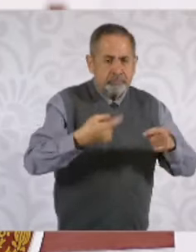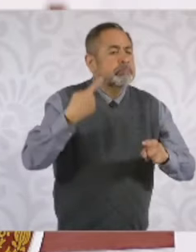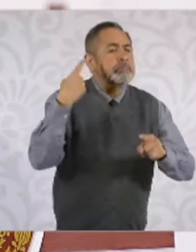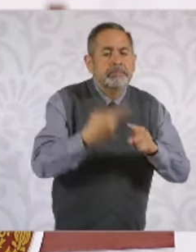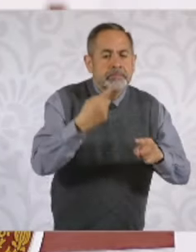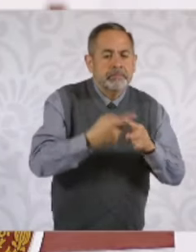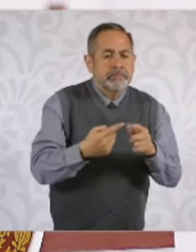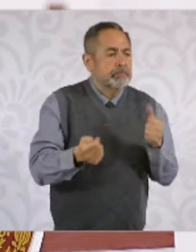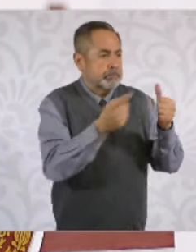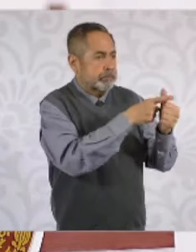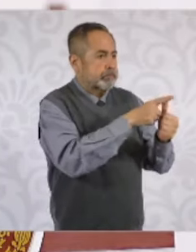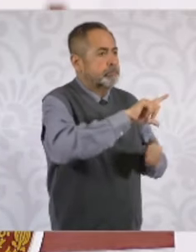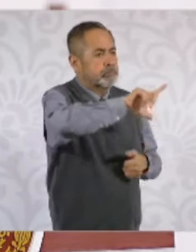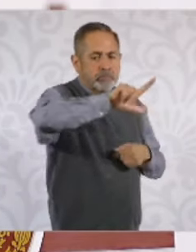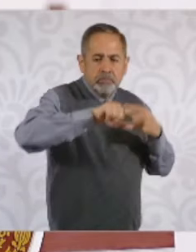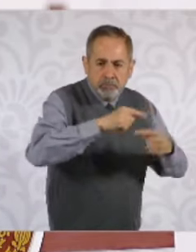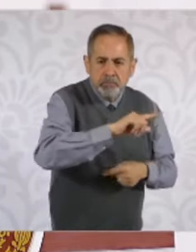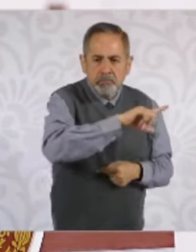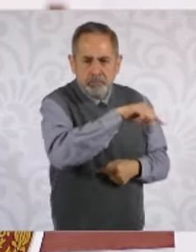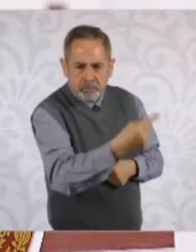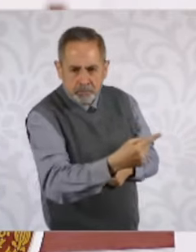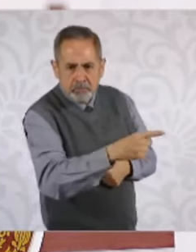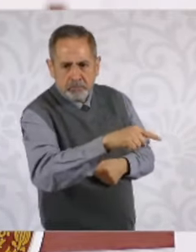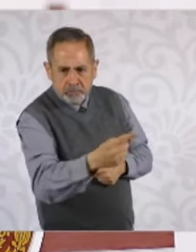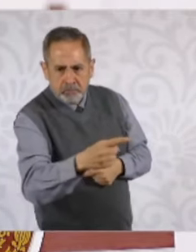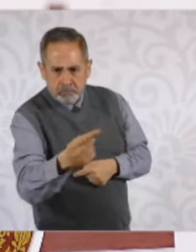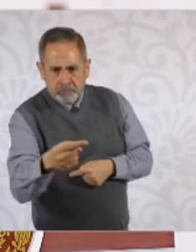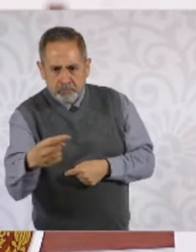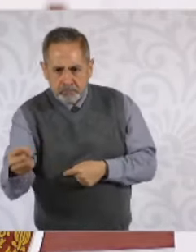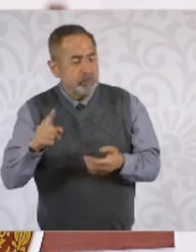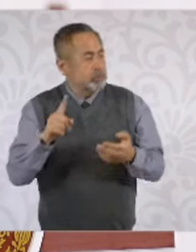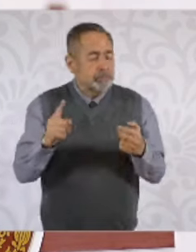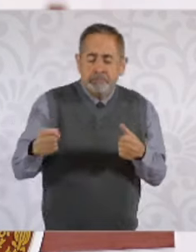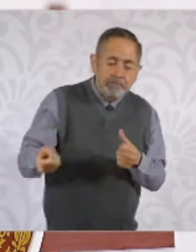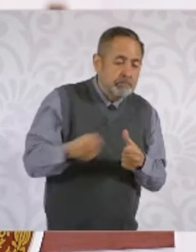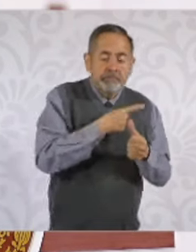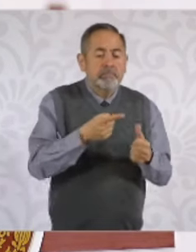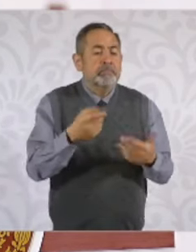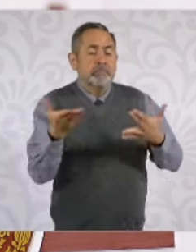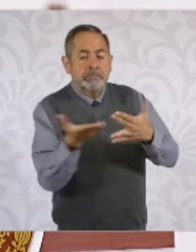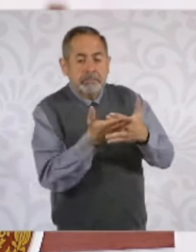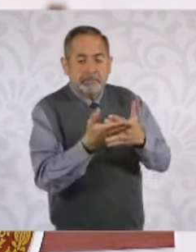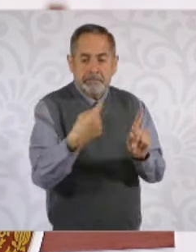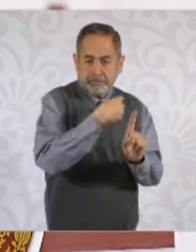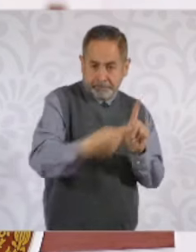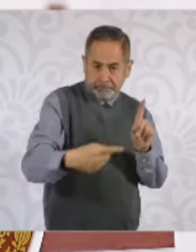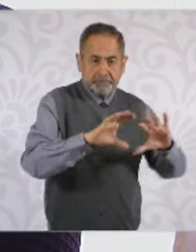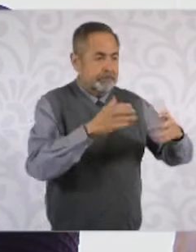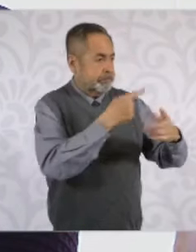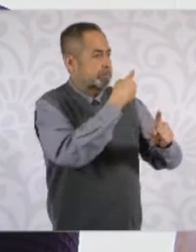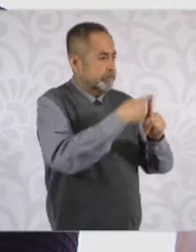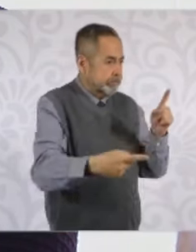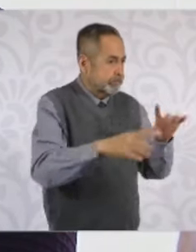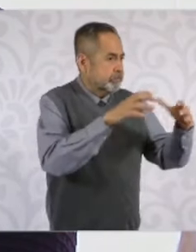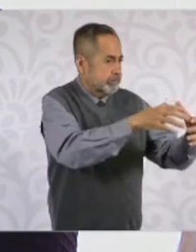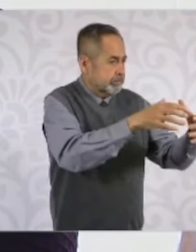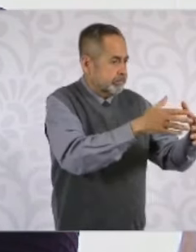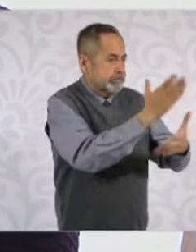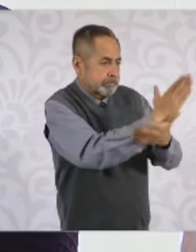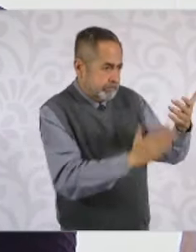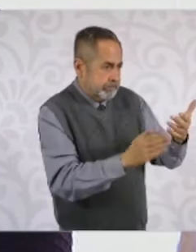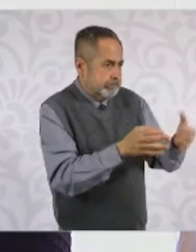escalonada, renovándose la mitad de los cargos correspondientes a cada circuito